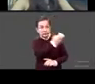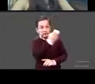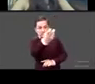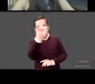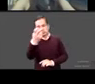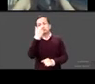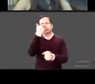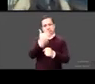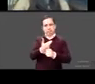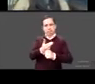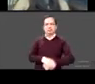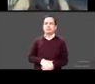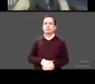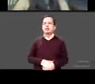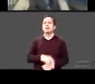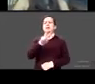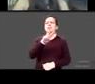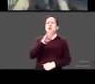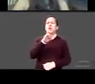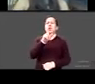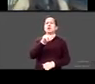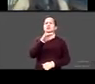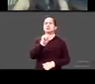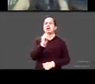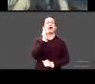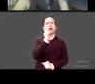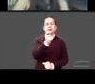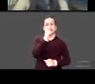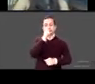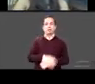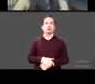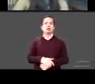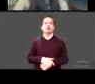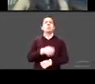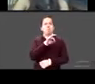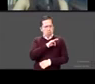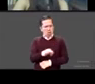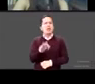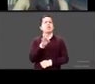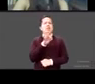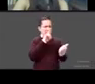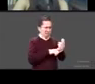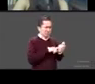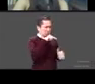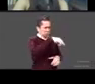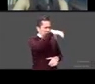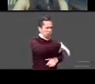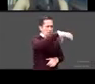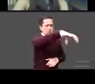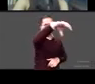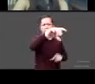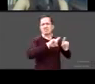que hacer referencia a que la violencia puede suceder en distintos entornos, en el trabajo, en la comunidad, en las